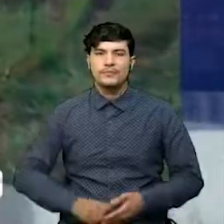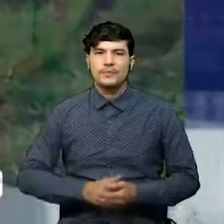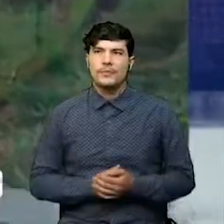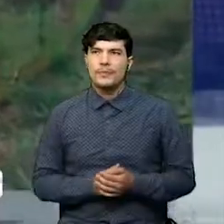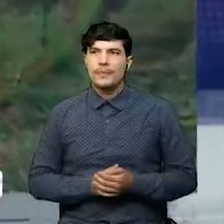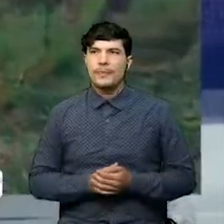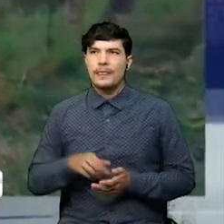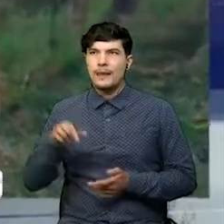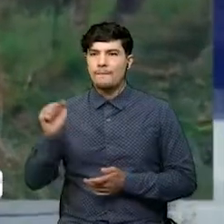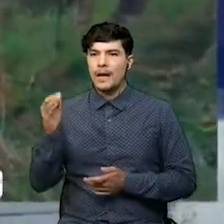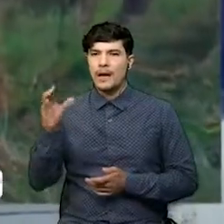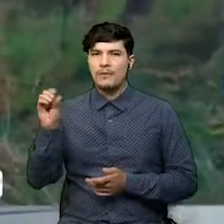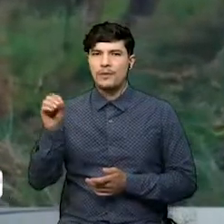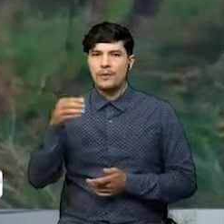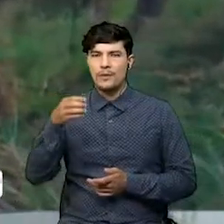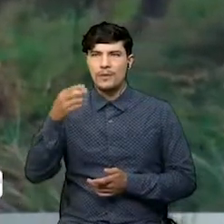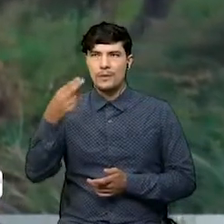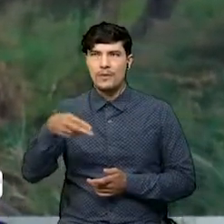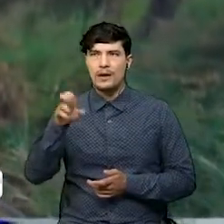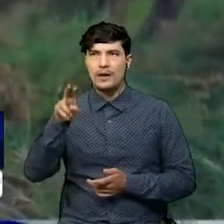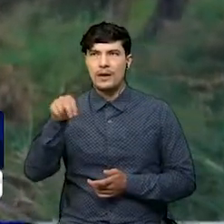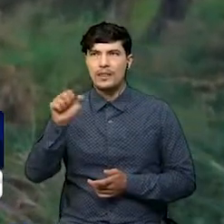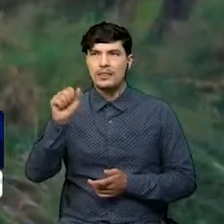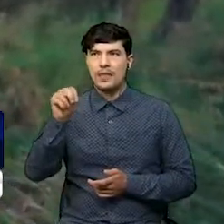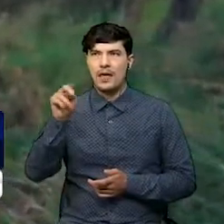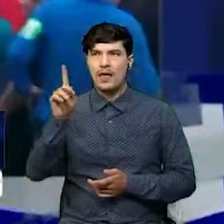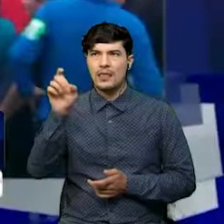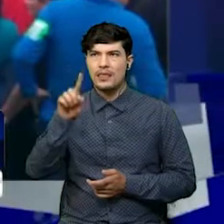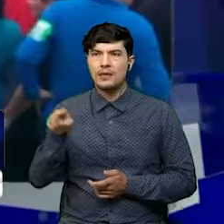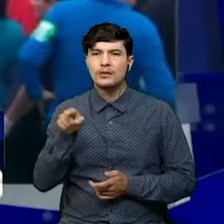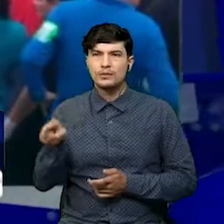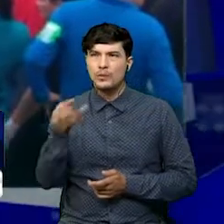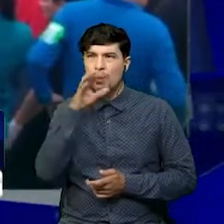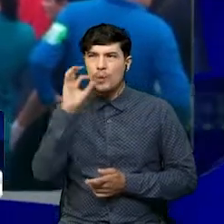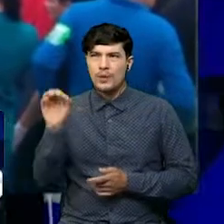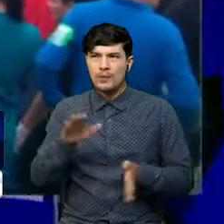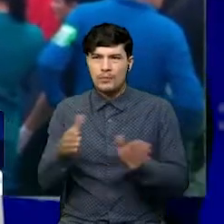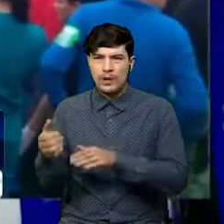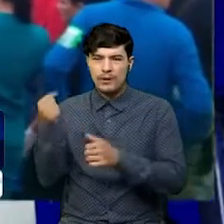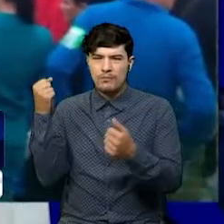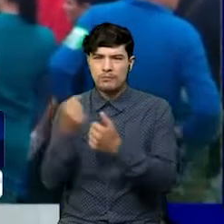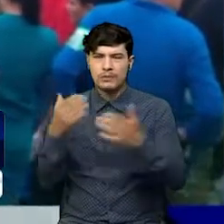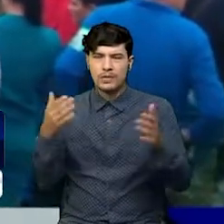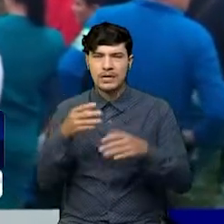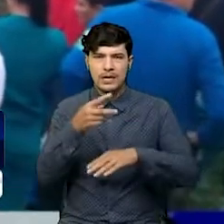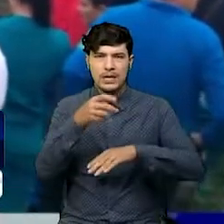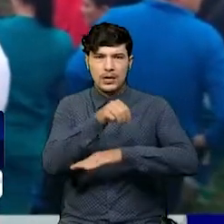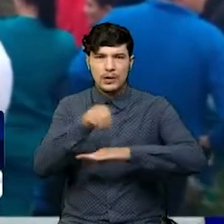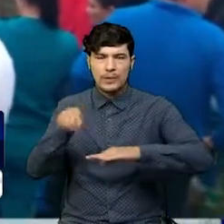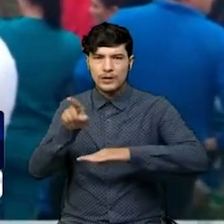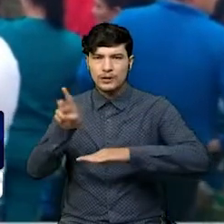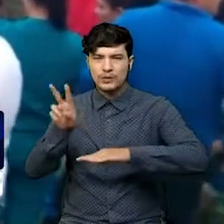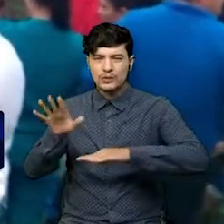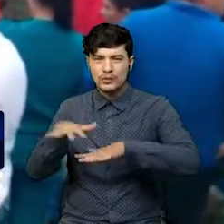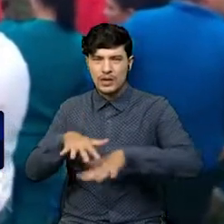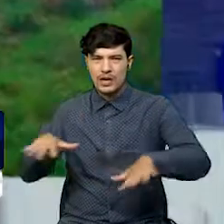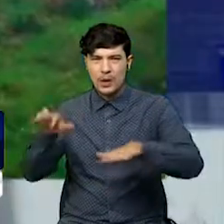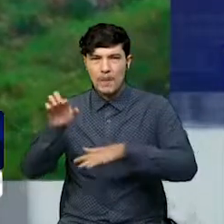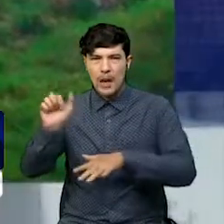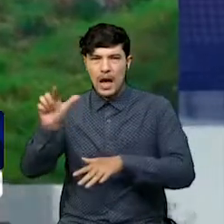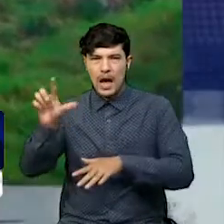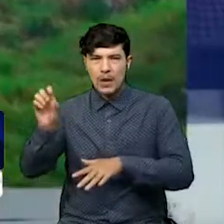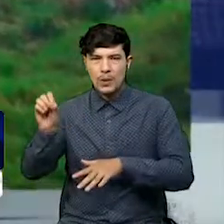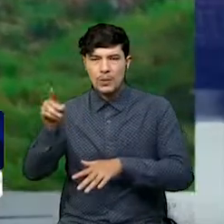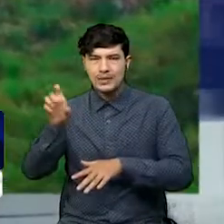como cuando hernández de 34 años de edad fue identificado el hombre que murió en un accidente de tránsito ocurrido en el kilómetro 12 en el sitio palo de tigre